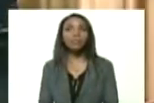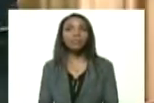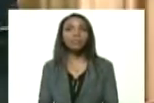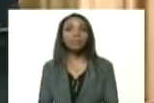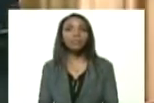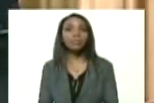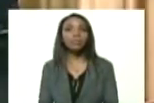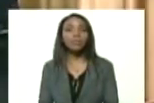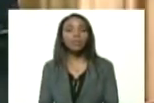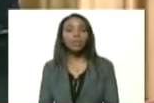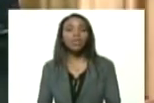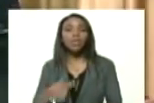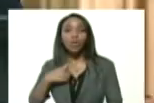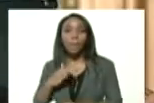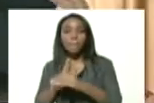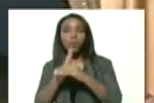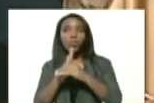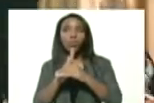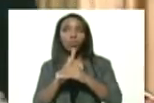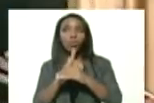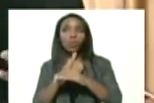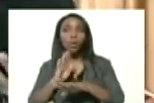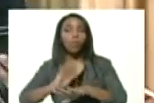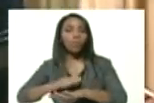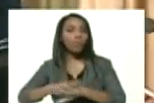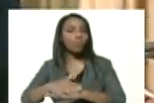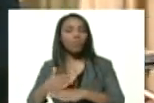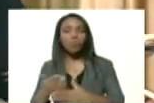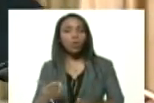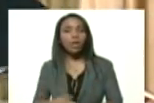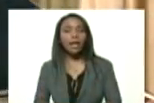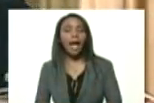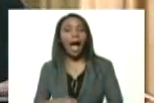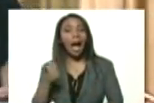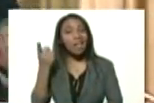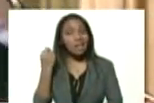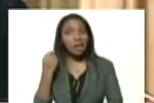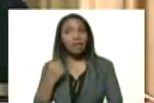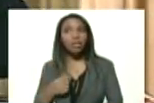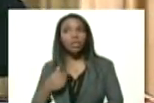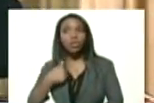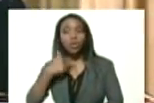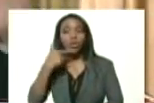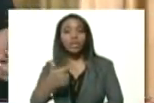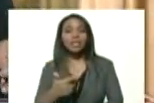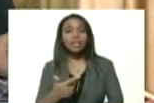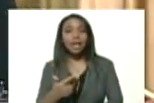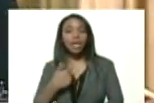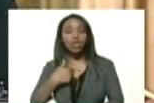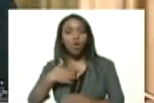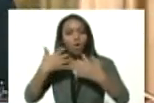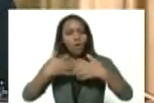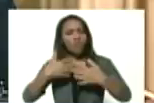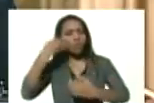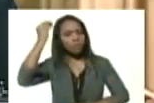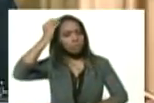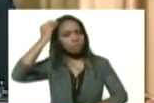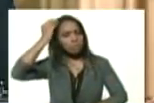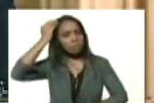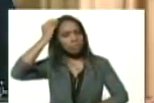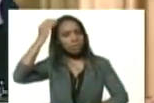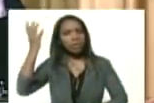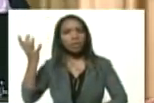y ahí me detengo porque ayer lo decía yo lo analizábamos aquí